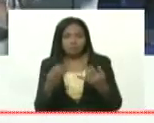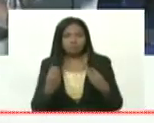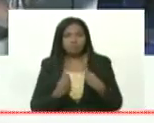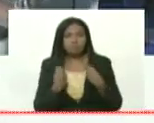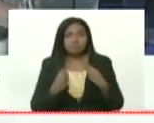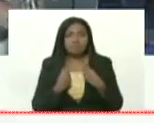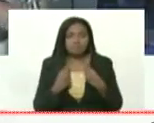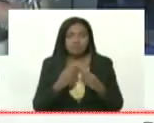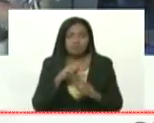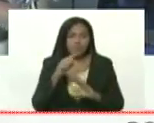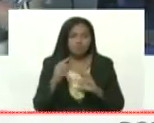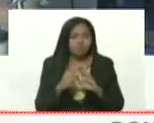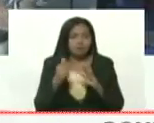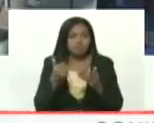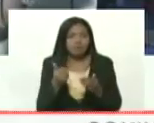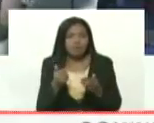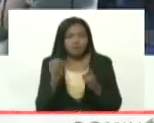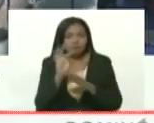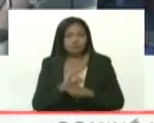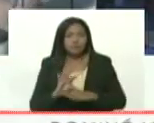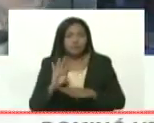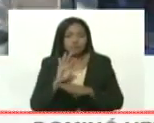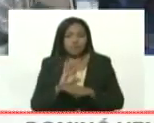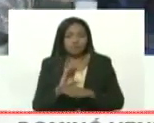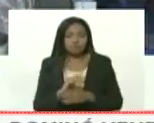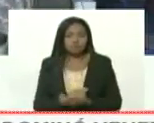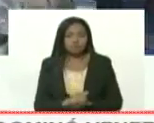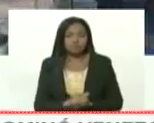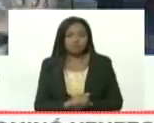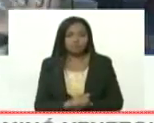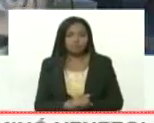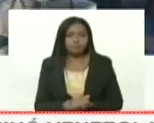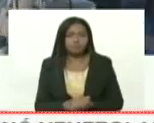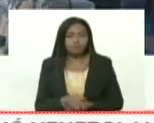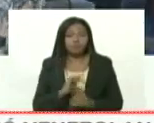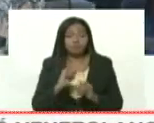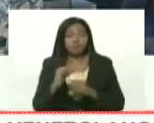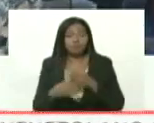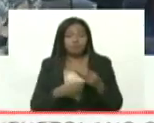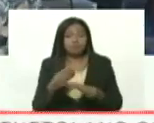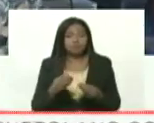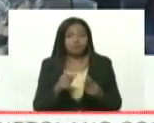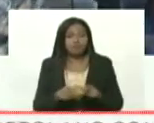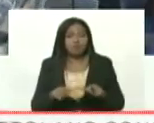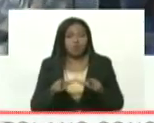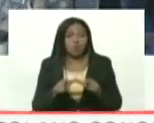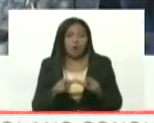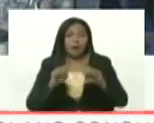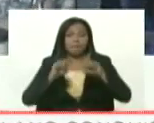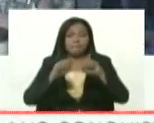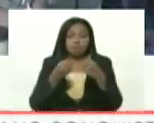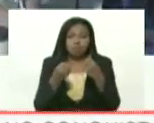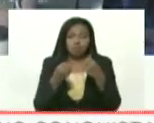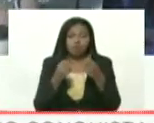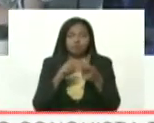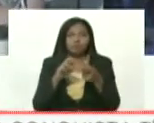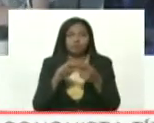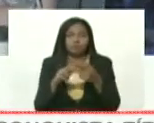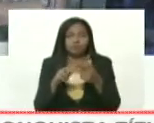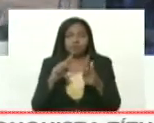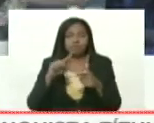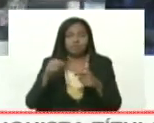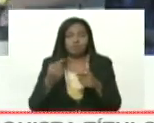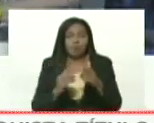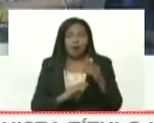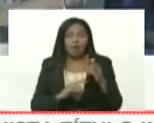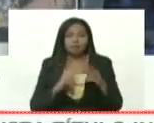pueden cumplir muy bien su función y eso se va a colocar en el sitio de la fractura. Y después de una